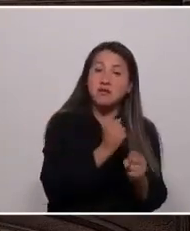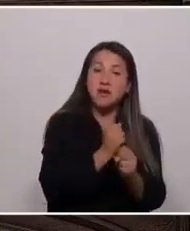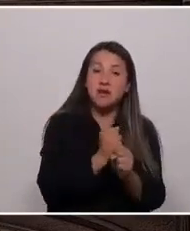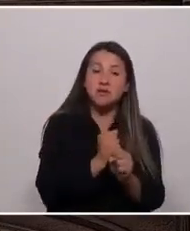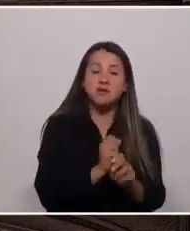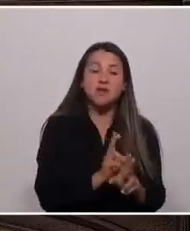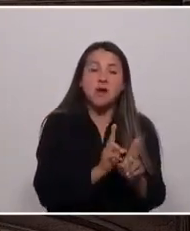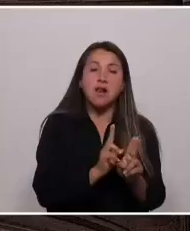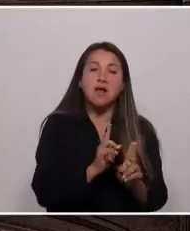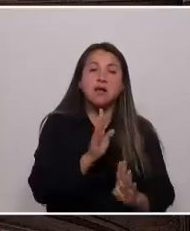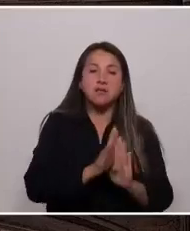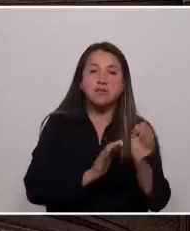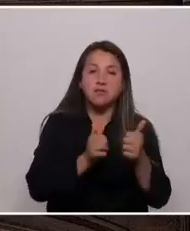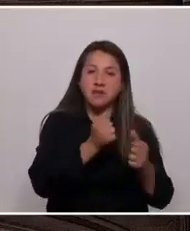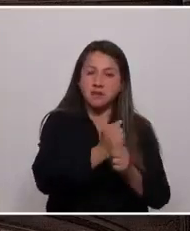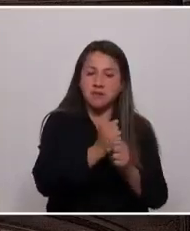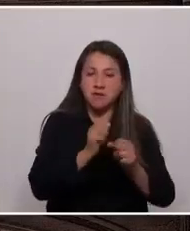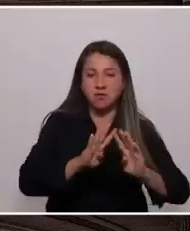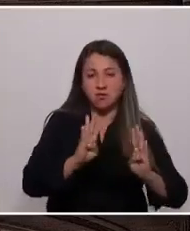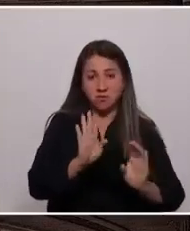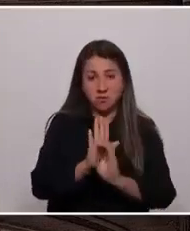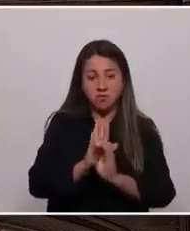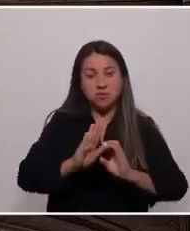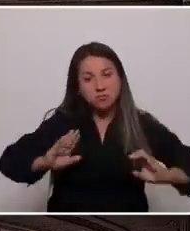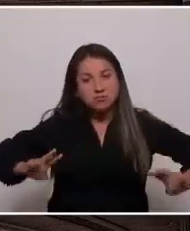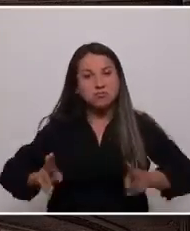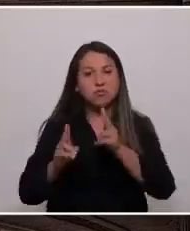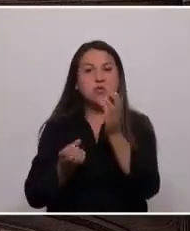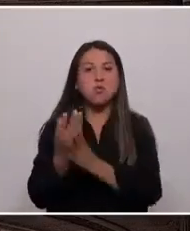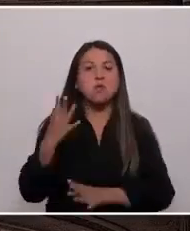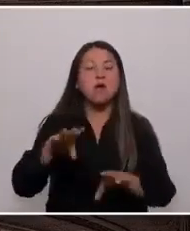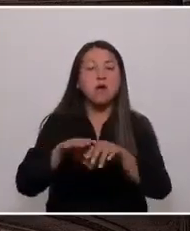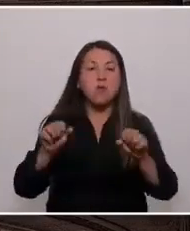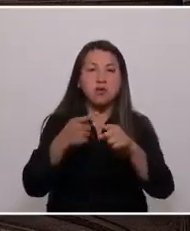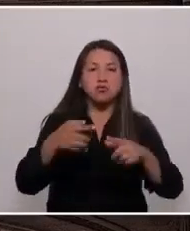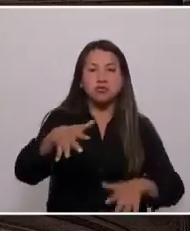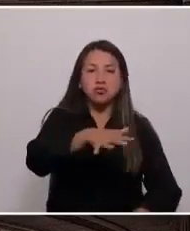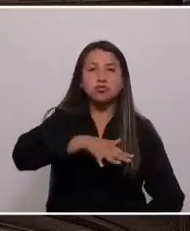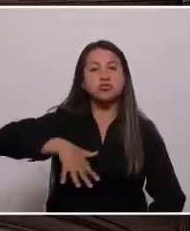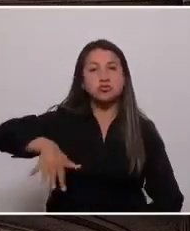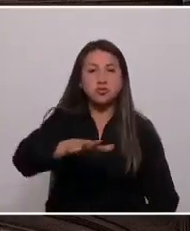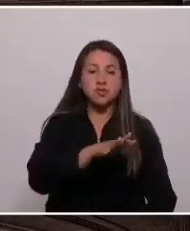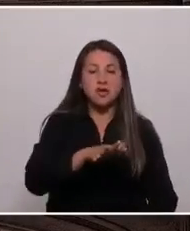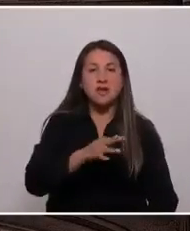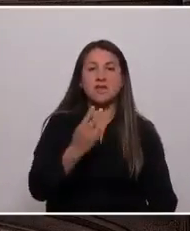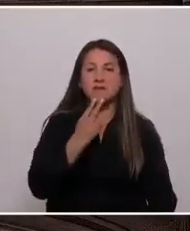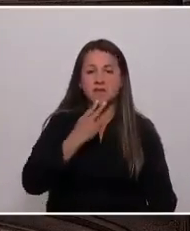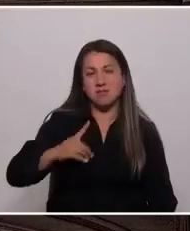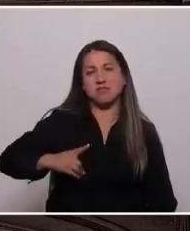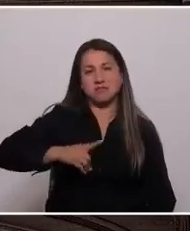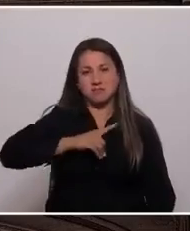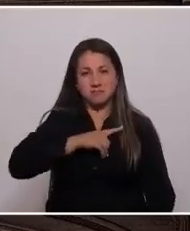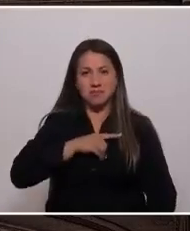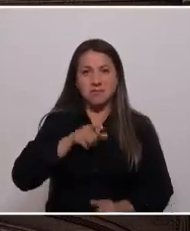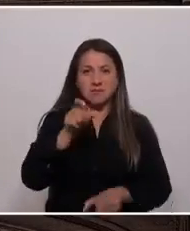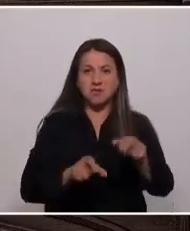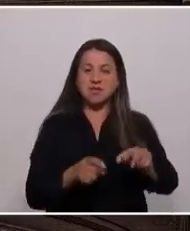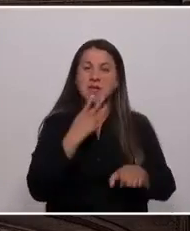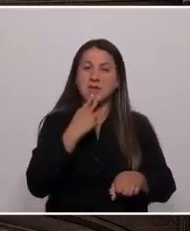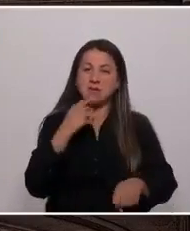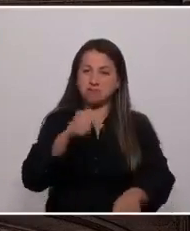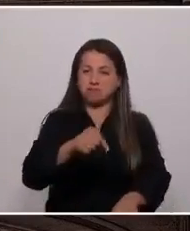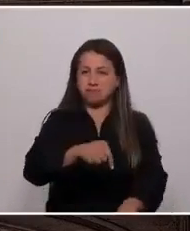en construir en conjunto un nuevo pacto social que dignifique la vida de los pueblos que habitan los territorios de nuestro país